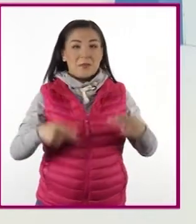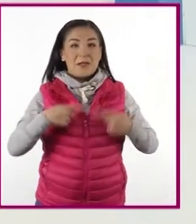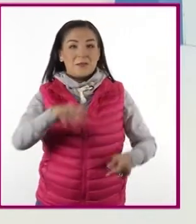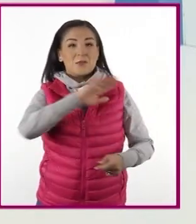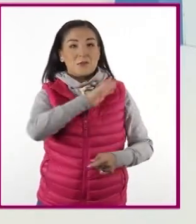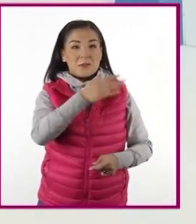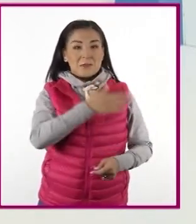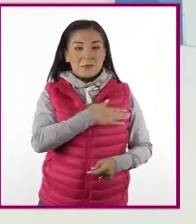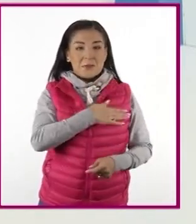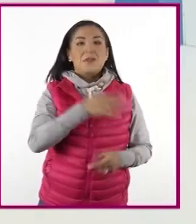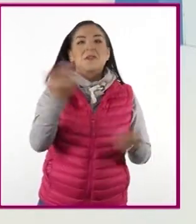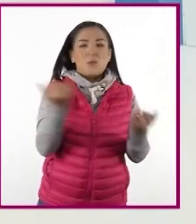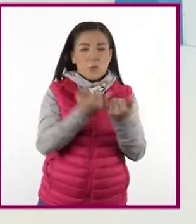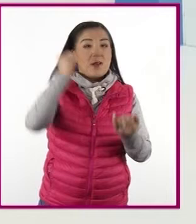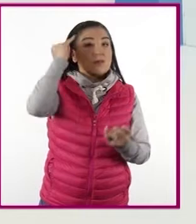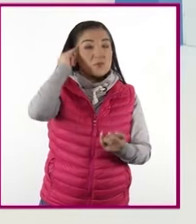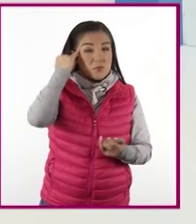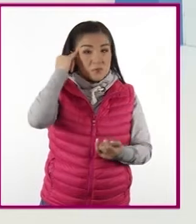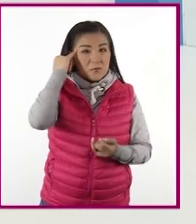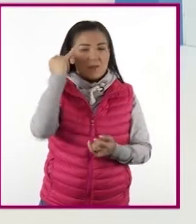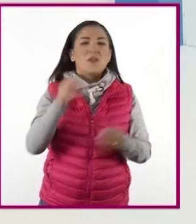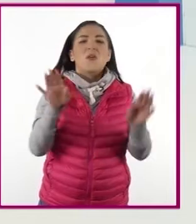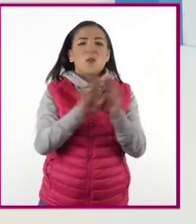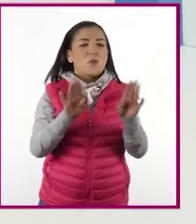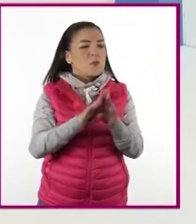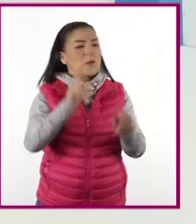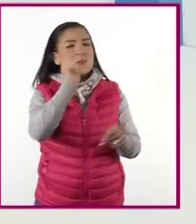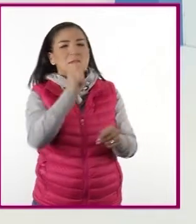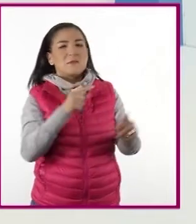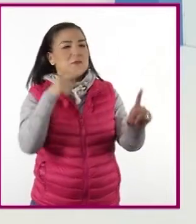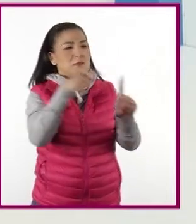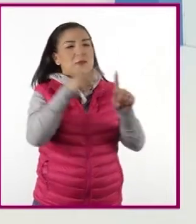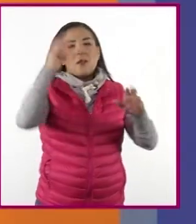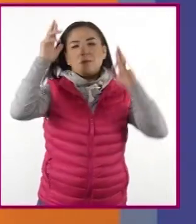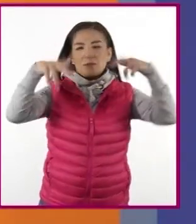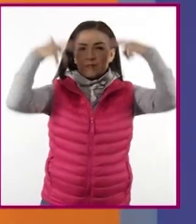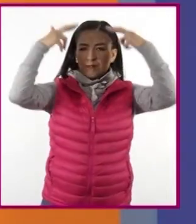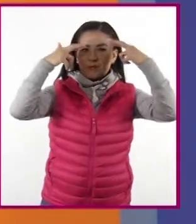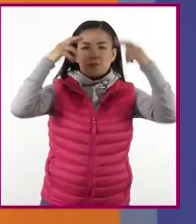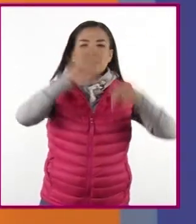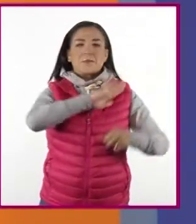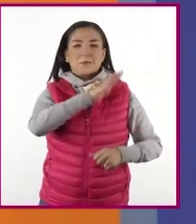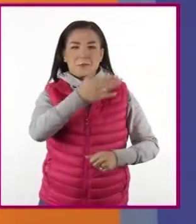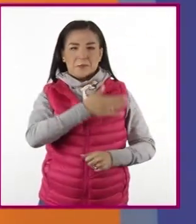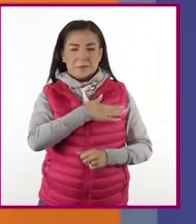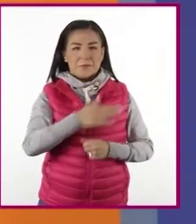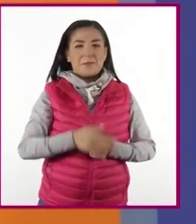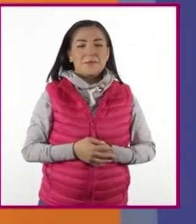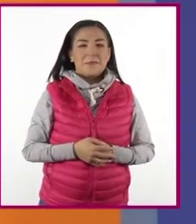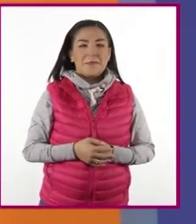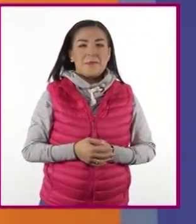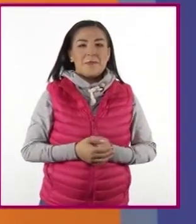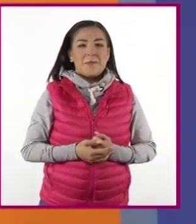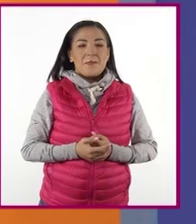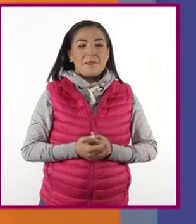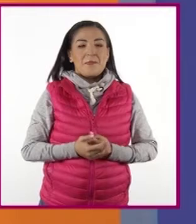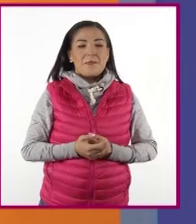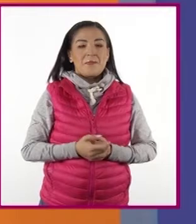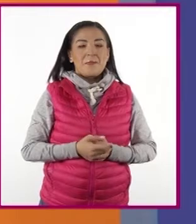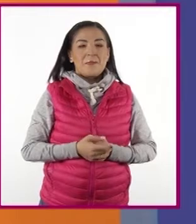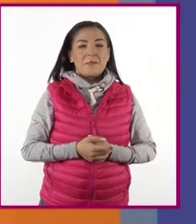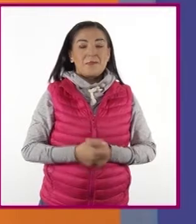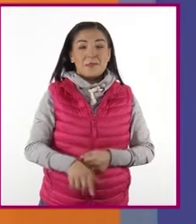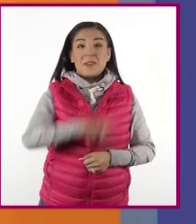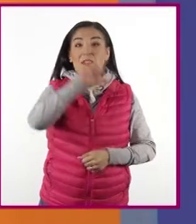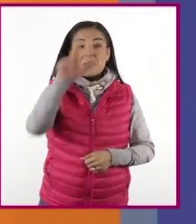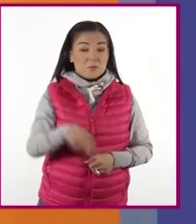y criollos se antepusieron a los de la corona española. En consecuencia, estas